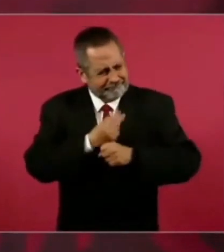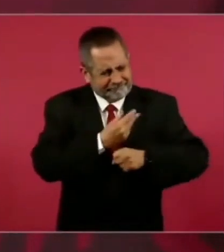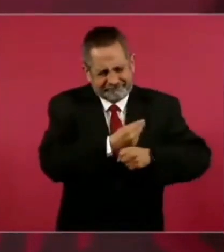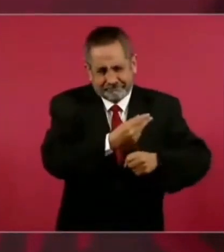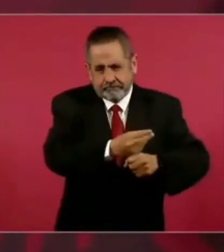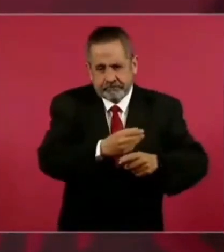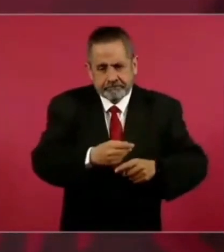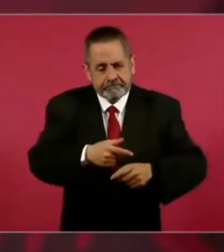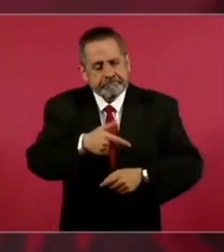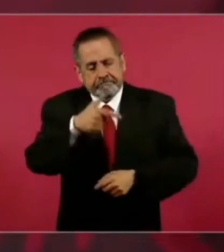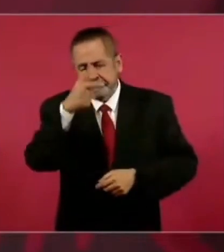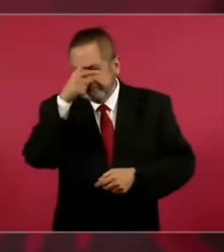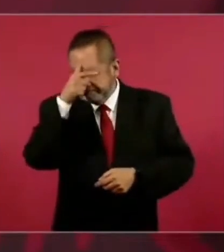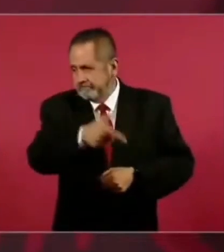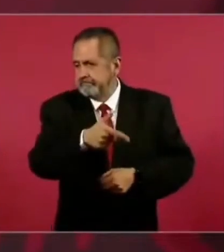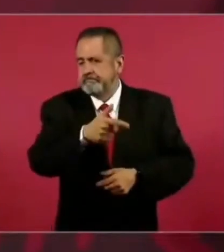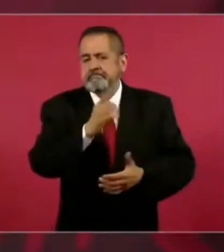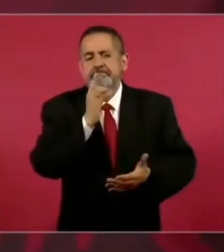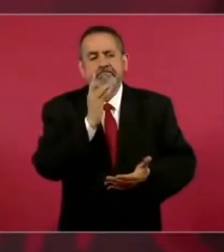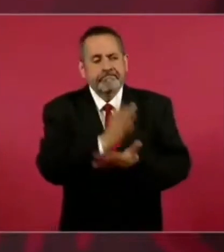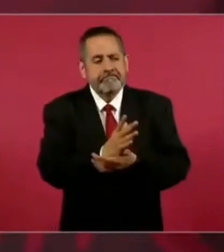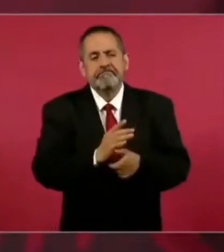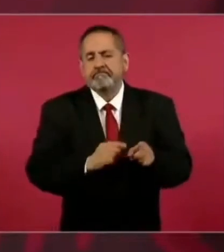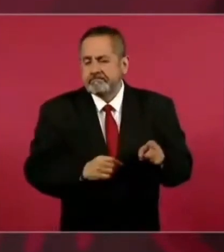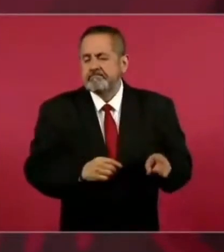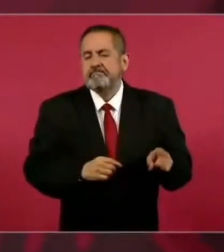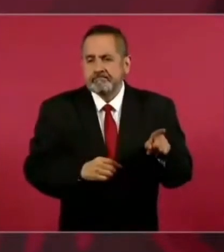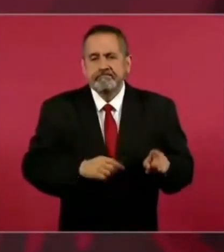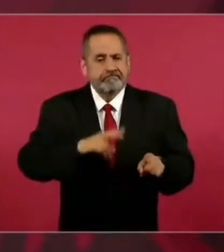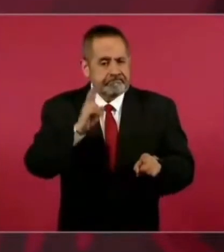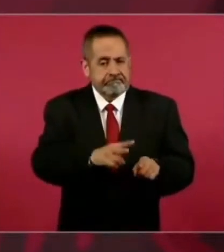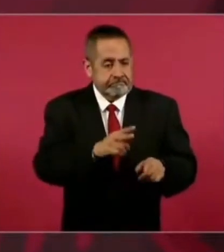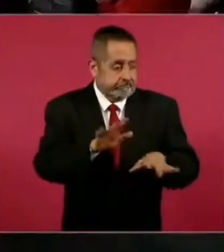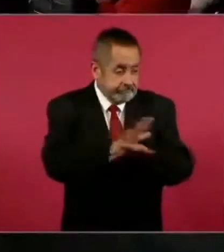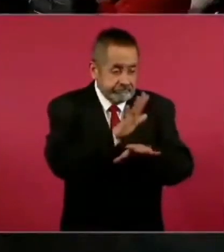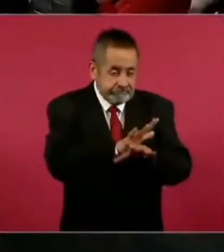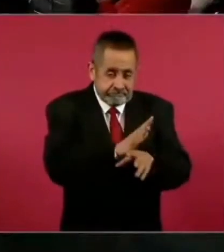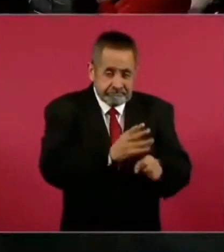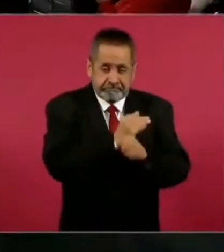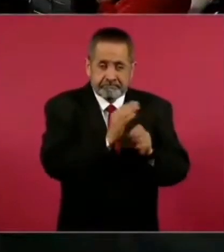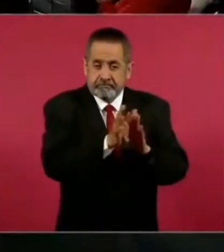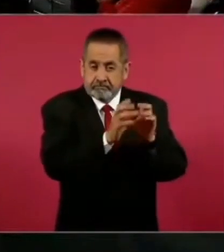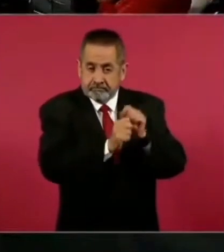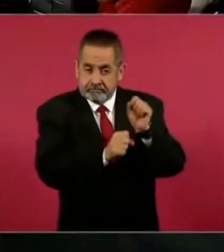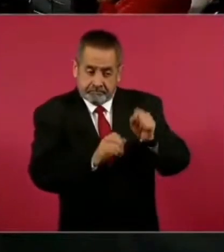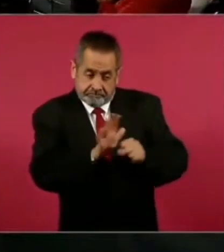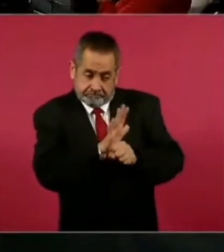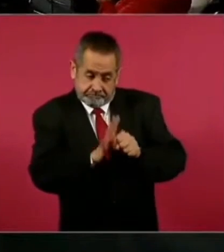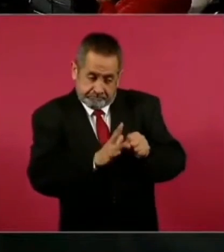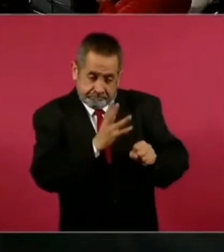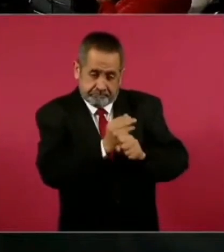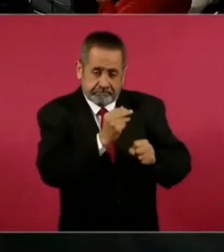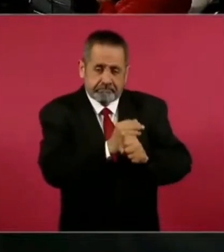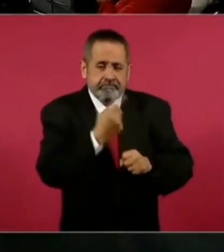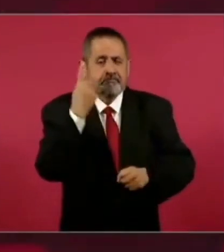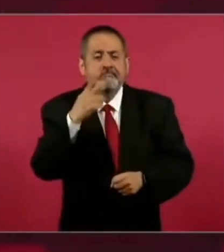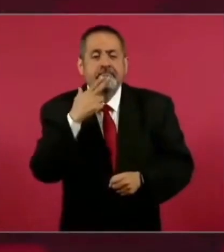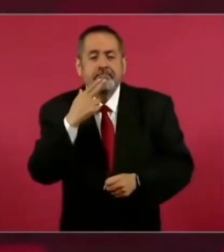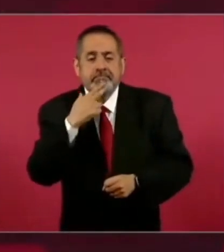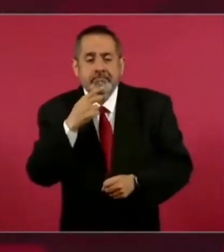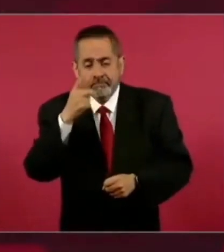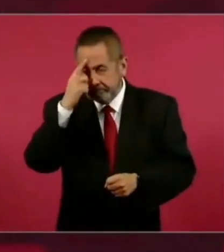y van a encontrar que todas las reformas que se hicieron a la Constitución fueron para